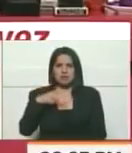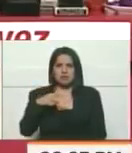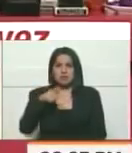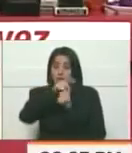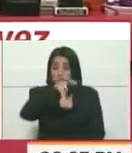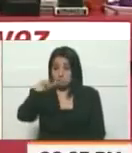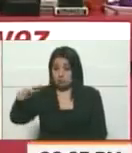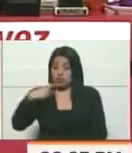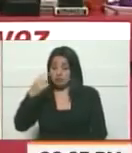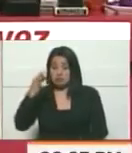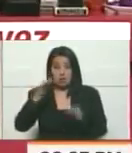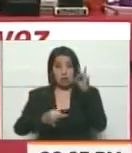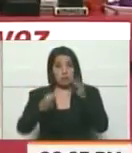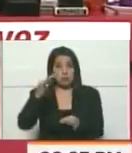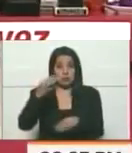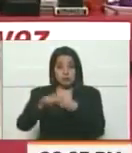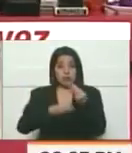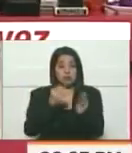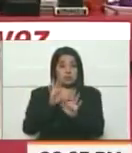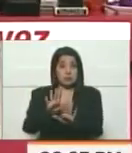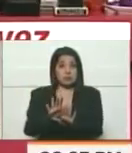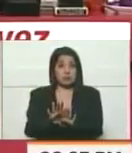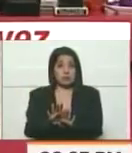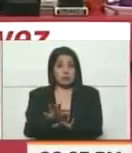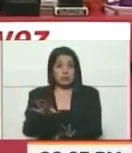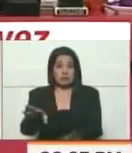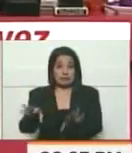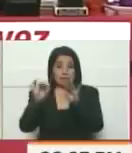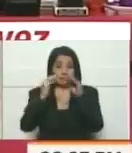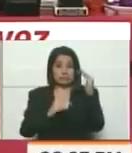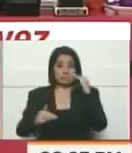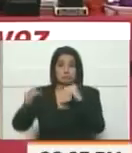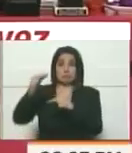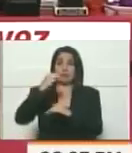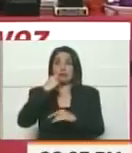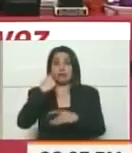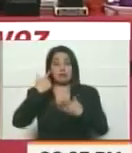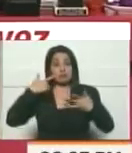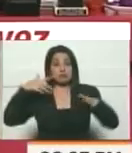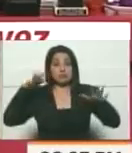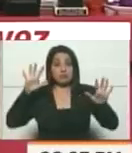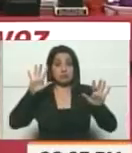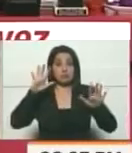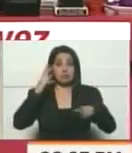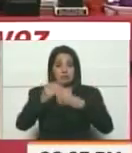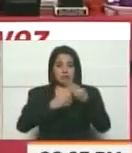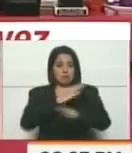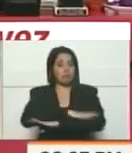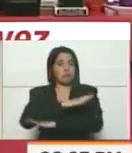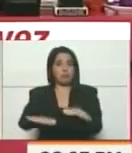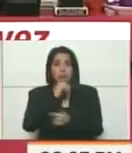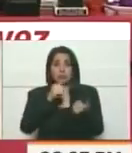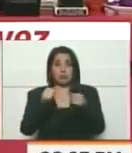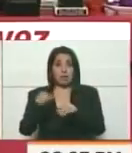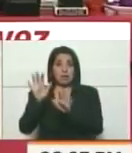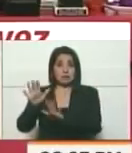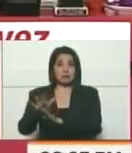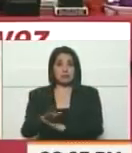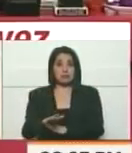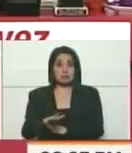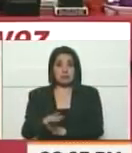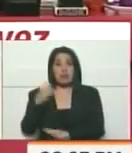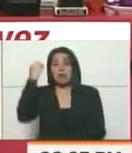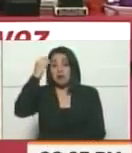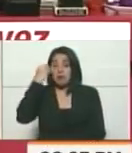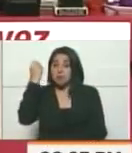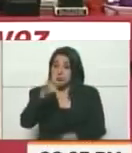graduó de abogado y hacen esto. Y fueron electos magistrados según ellos y hacen estas cosas, ¿no? Imagínenlo de verdad gobernando este